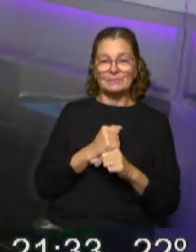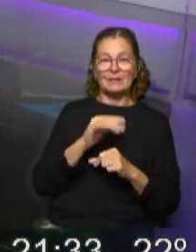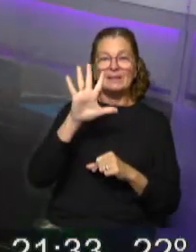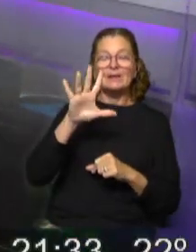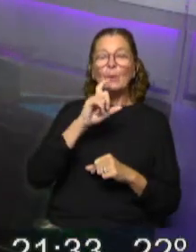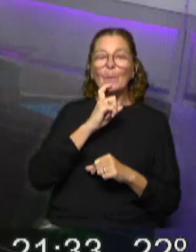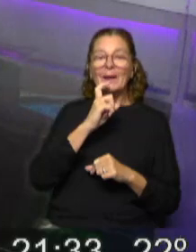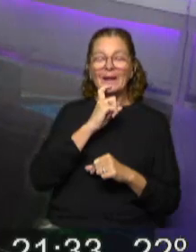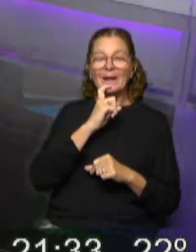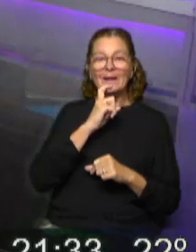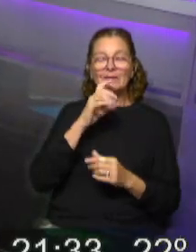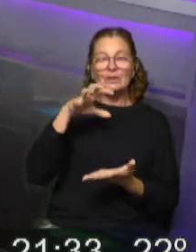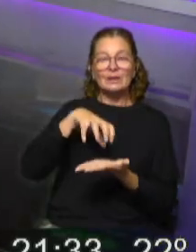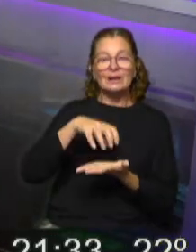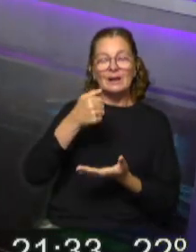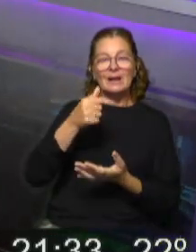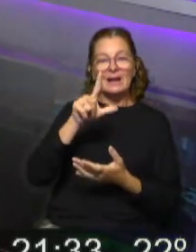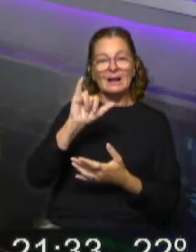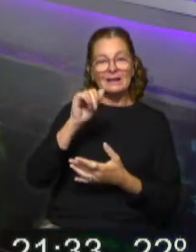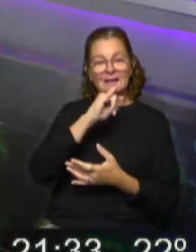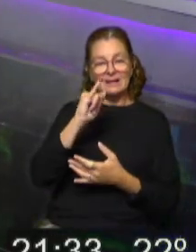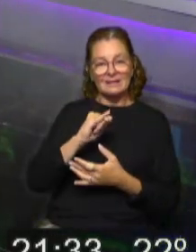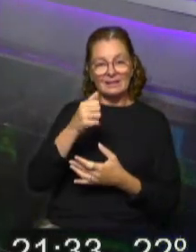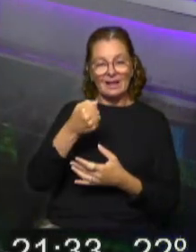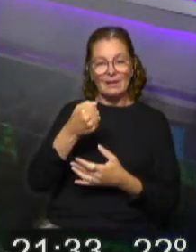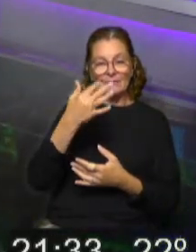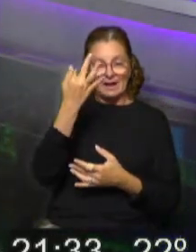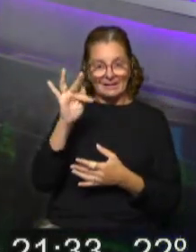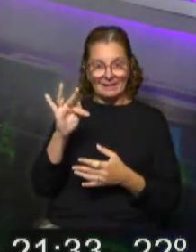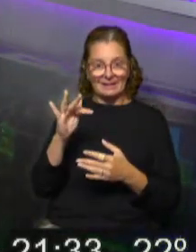marzo en la Alianza Francesa, ahí en Boulevard y Charrúa. Felicitaciones. Muchísimas gracias. Vamos.